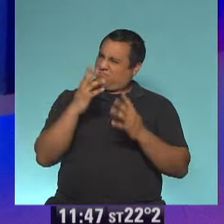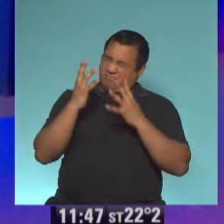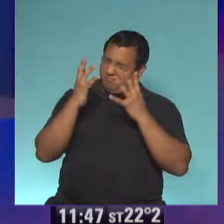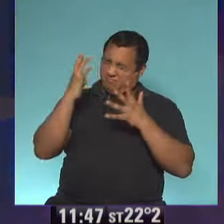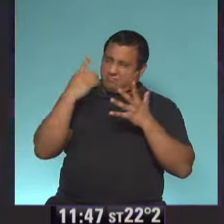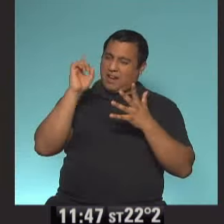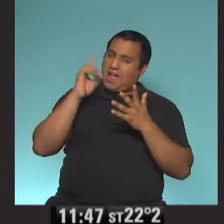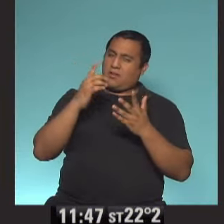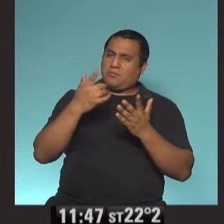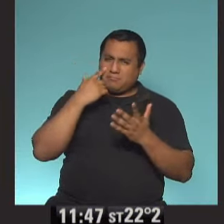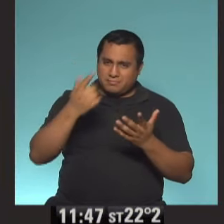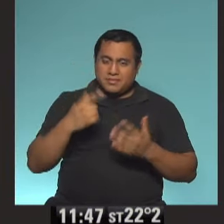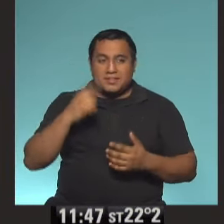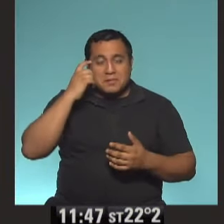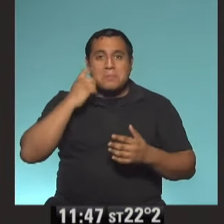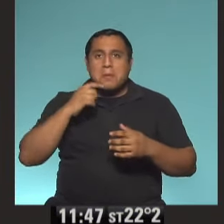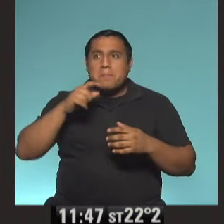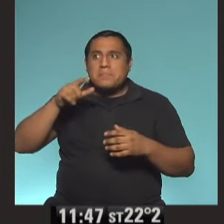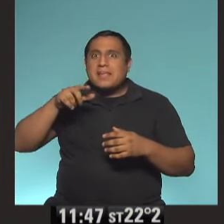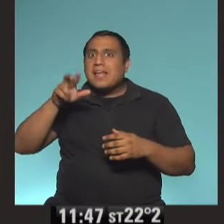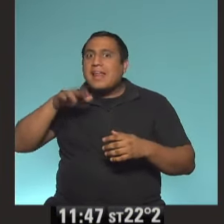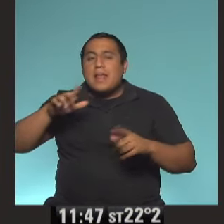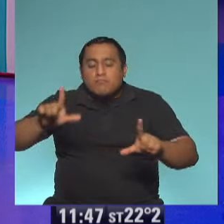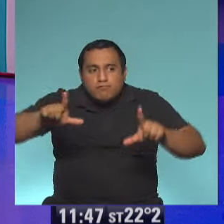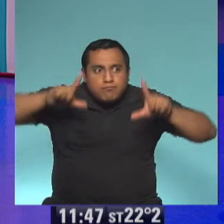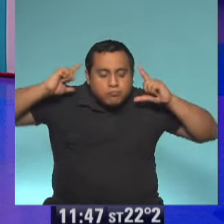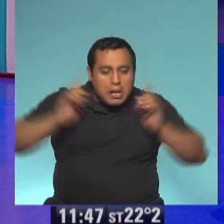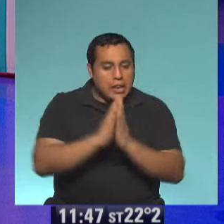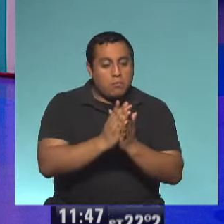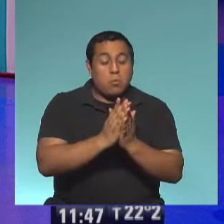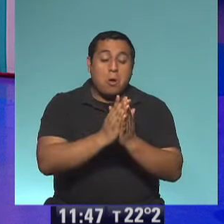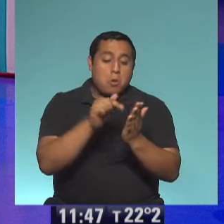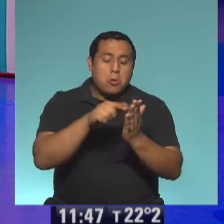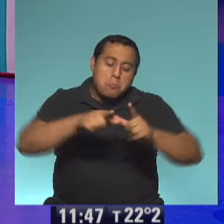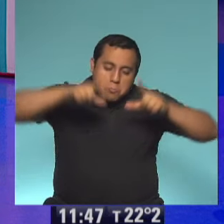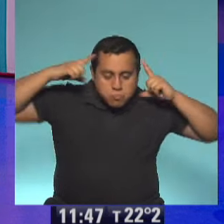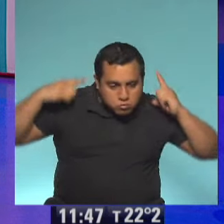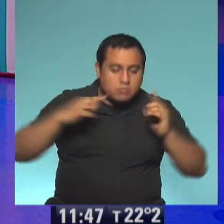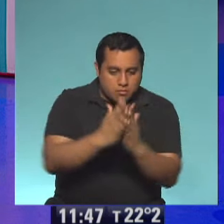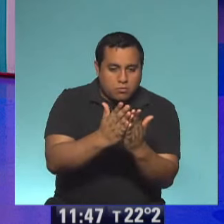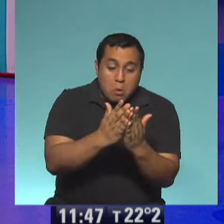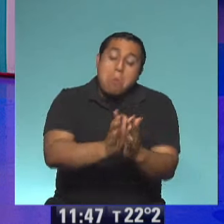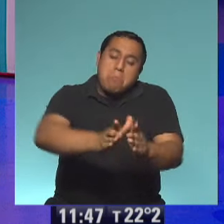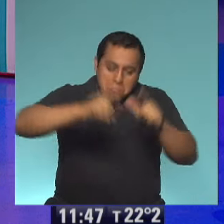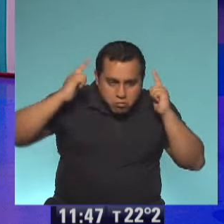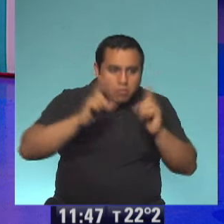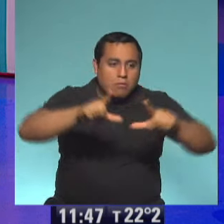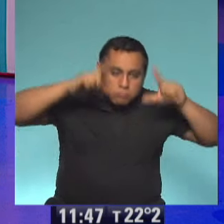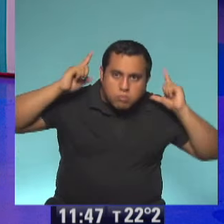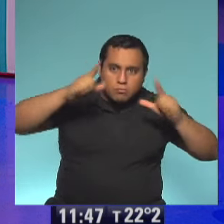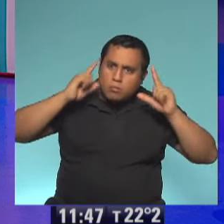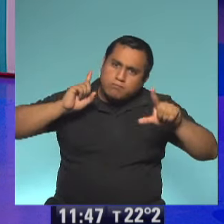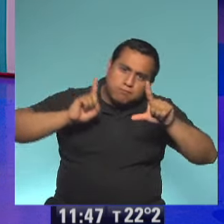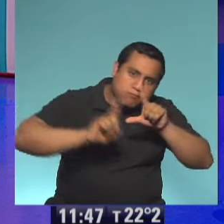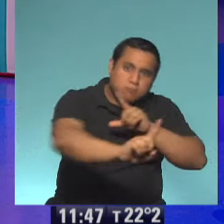¿Vieron como este personaje que se metía en un libro, que adentro tenía un libro y adentro tenía otro libro y así hasta el infinito? ¿Alguna vez